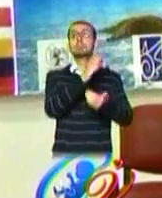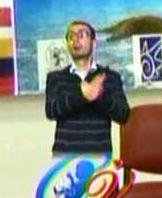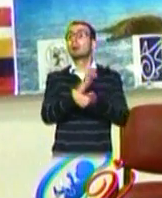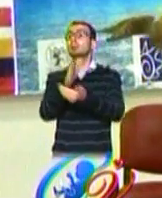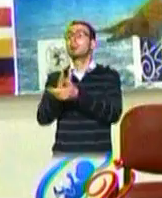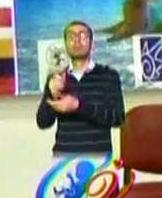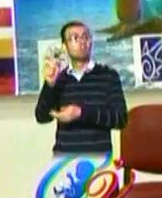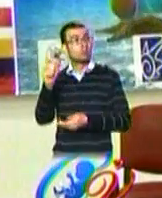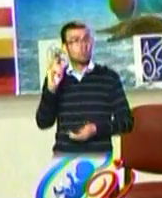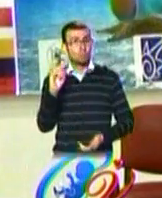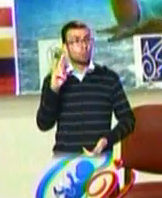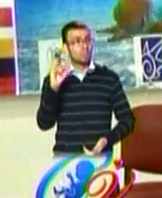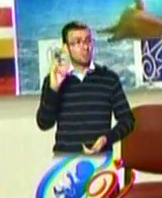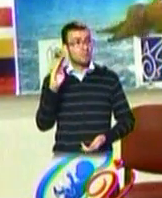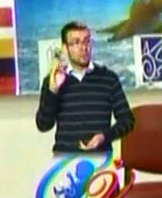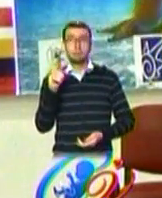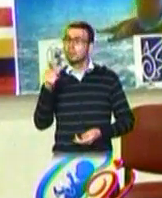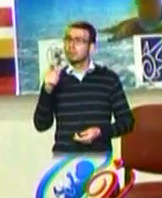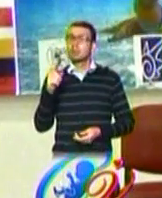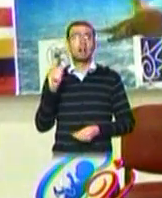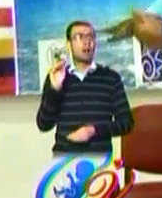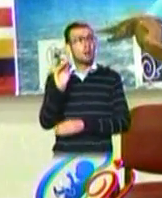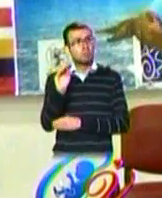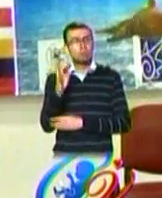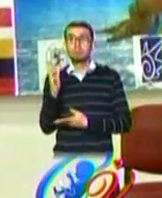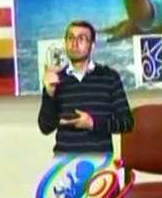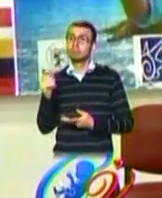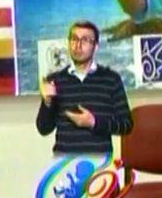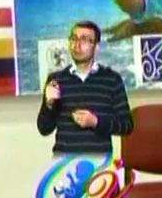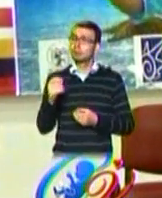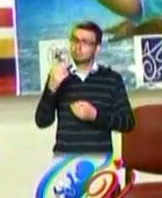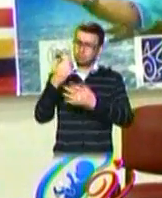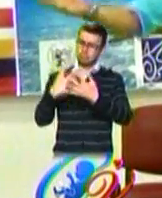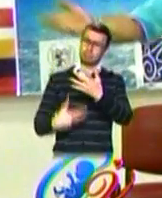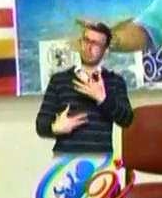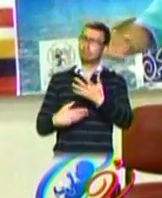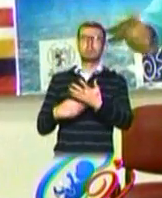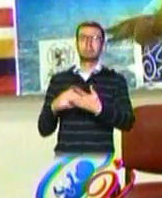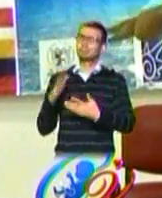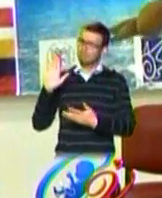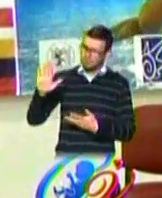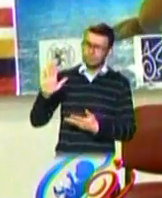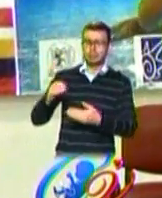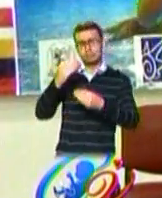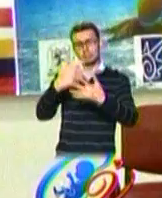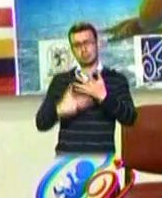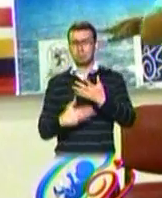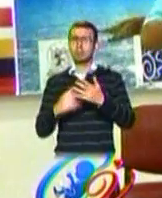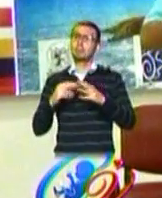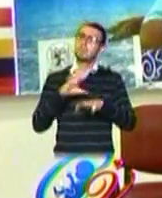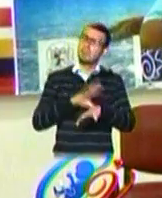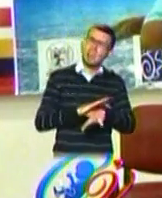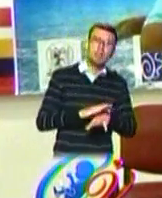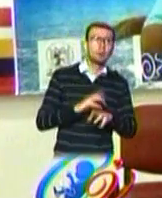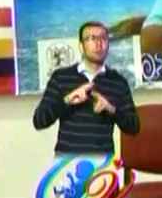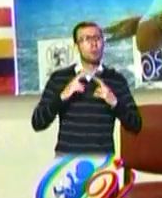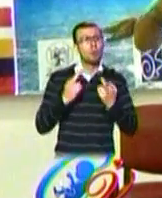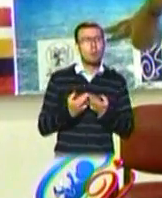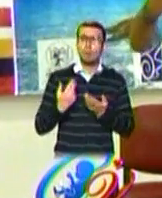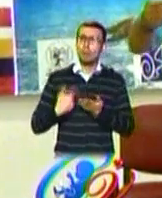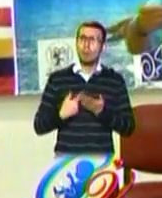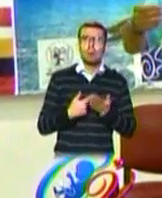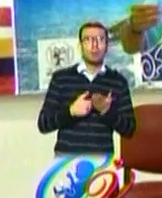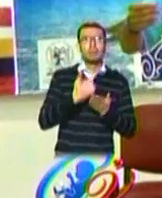y este médico llamó, pidió las historias clínicas, hicieron la junta médica, analizaron el caso.